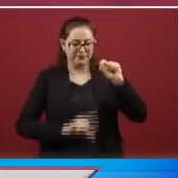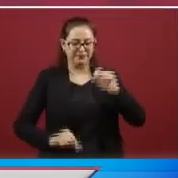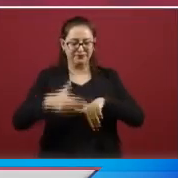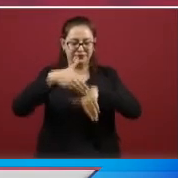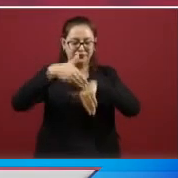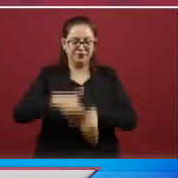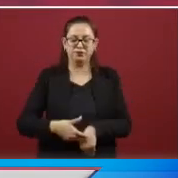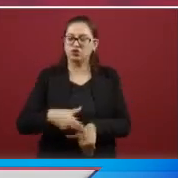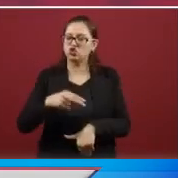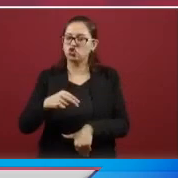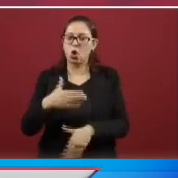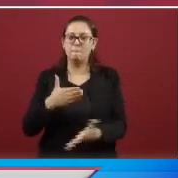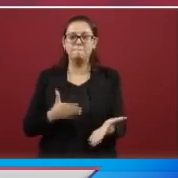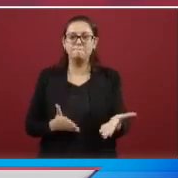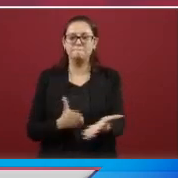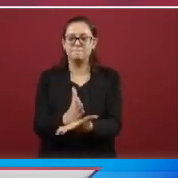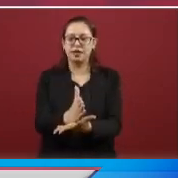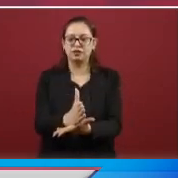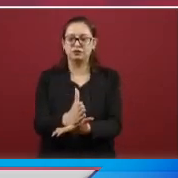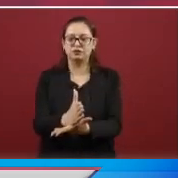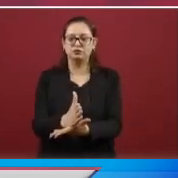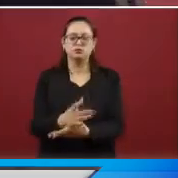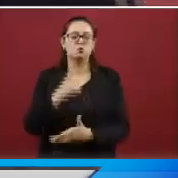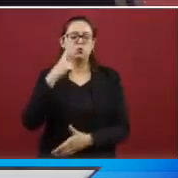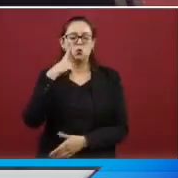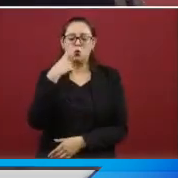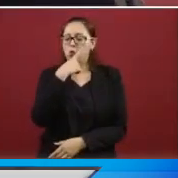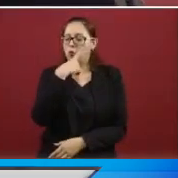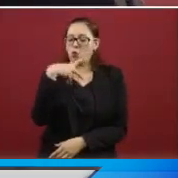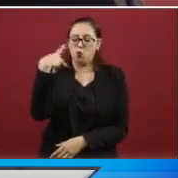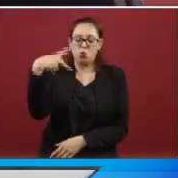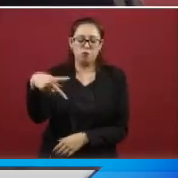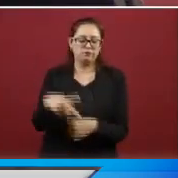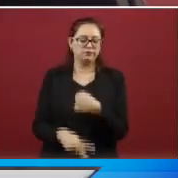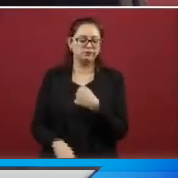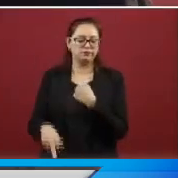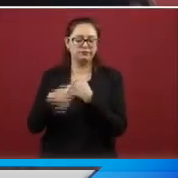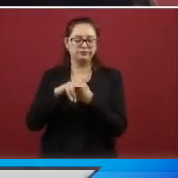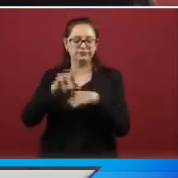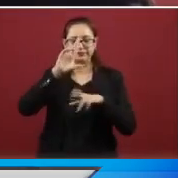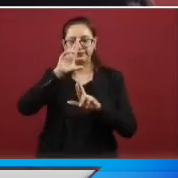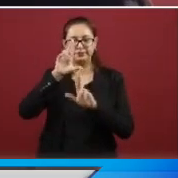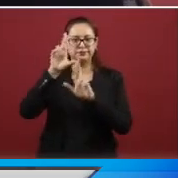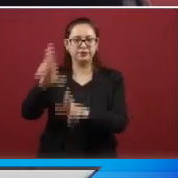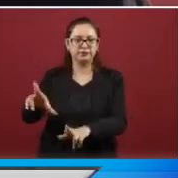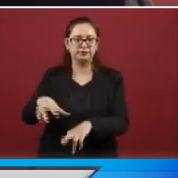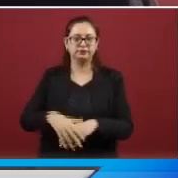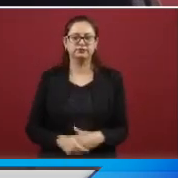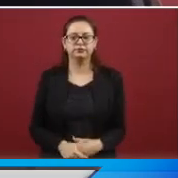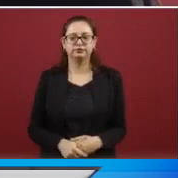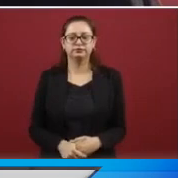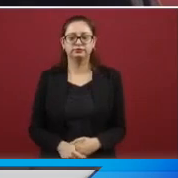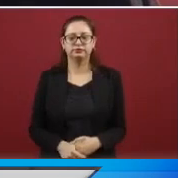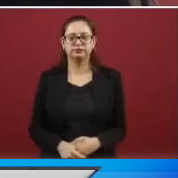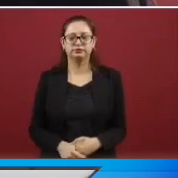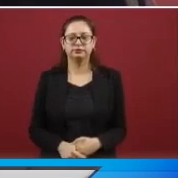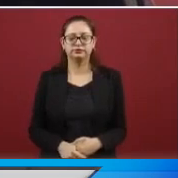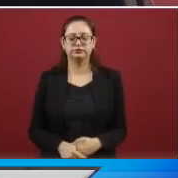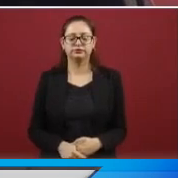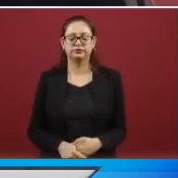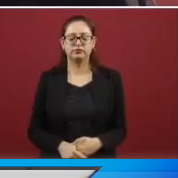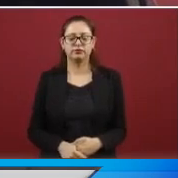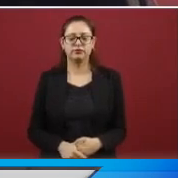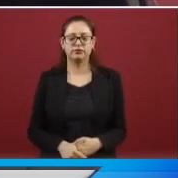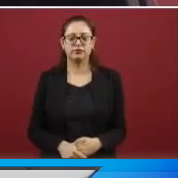de México ante la denuncia por parte del presidente de Venezuela, Nicolás Maduro, de un golpe de Estado, el presidente Andrés Manuel López Obrador ratifica